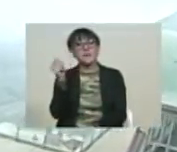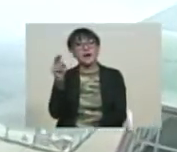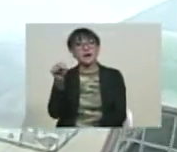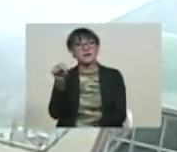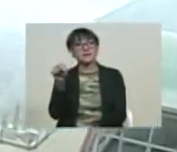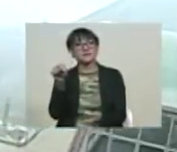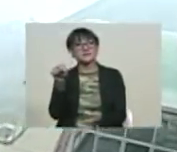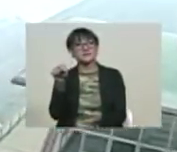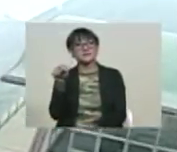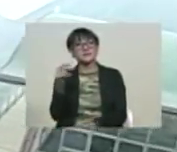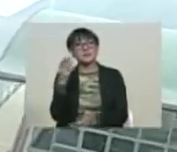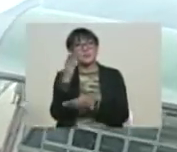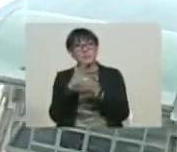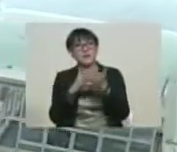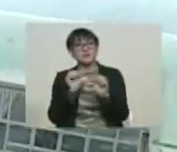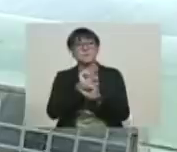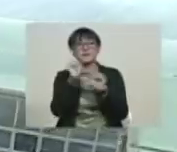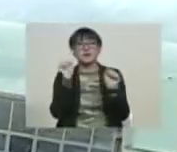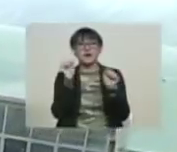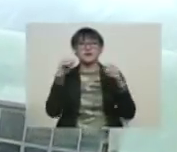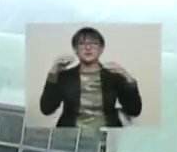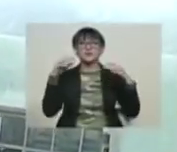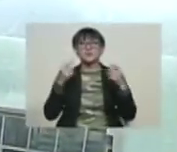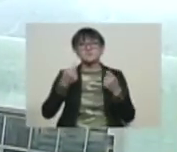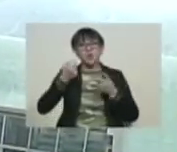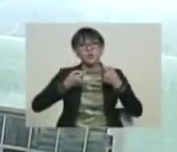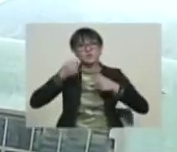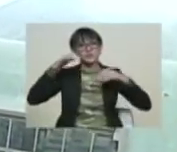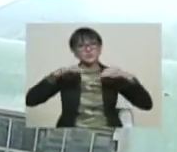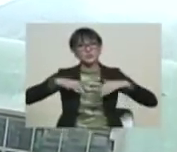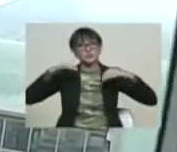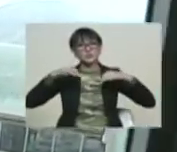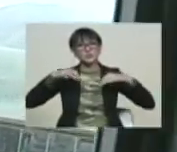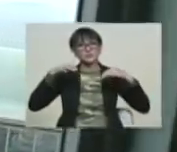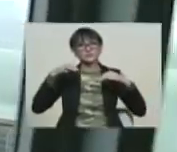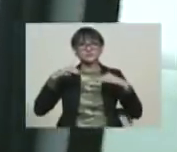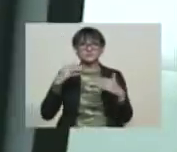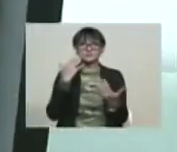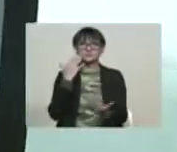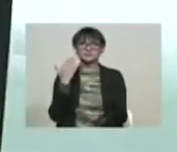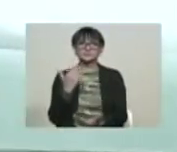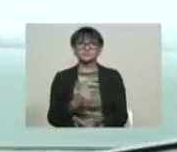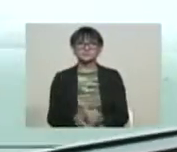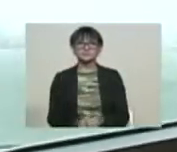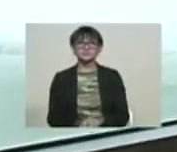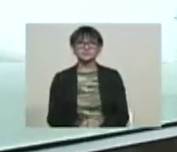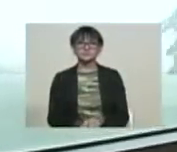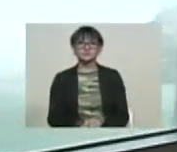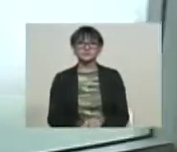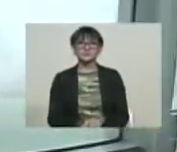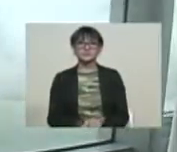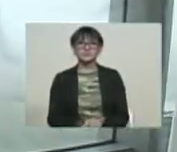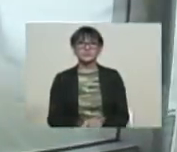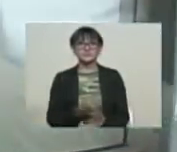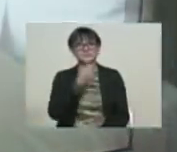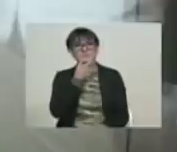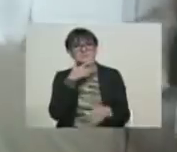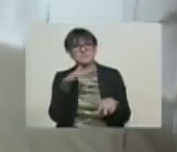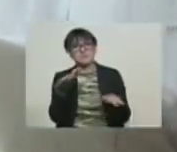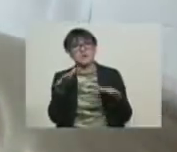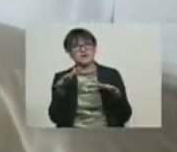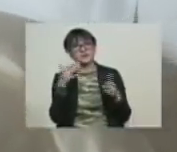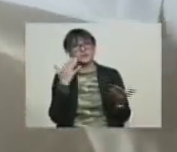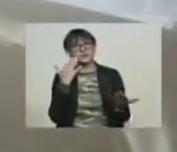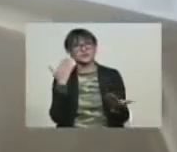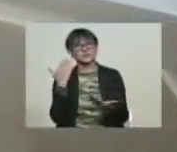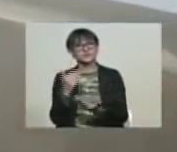parte de la mañana la hemos tenido nublada en el pico Humboldt del Guarayra Repano. Y desde aquí, Gregory, podemos observar la belleza del Guarayra